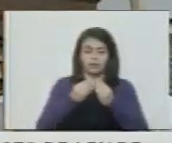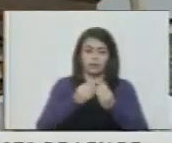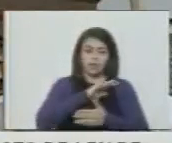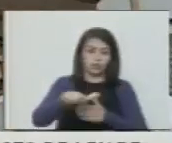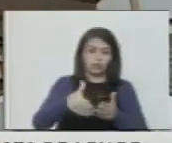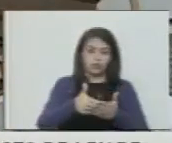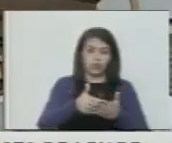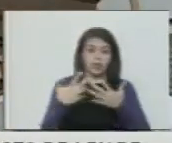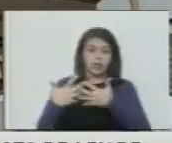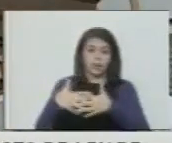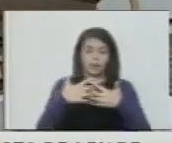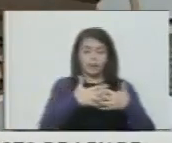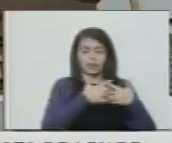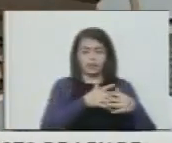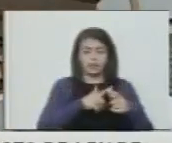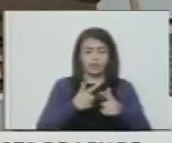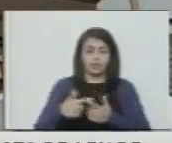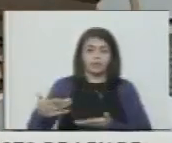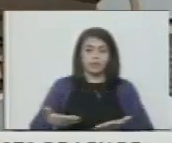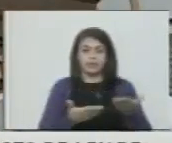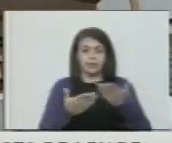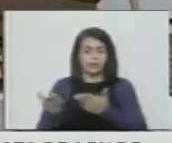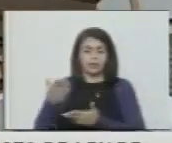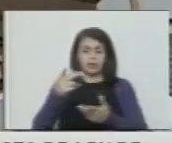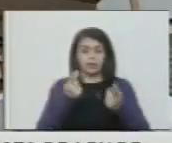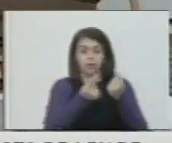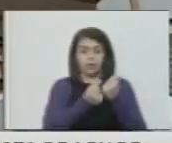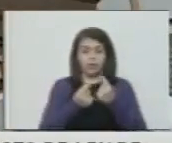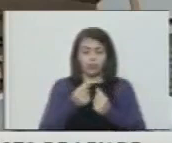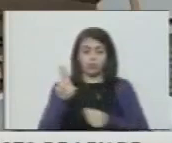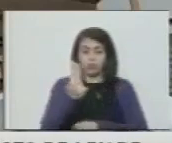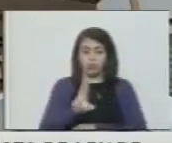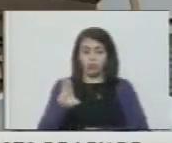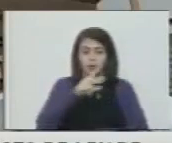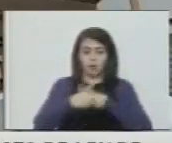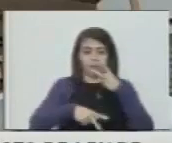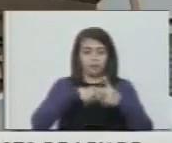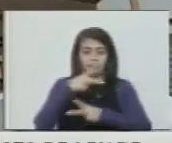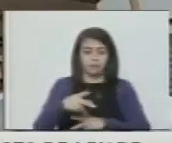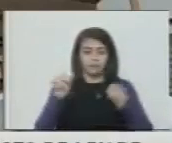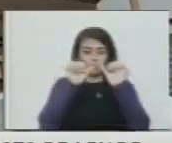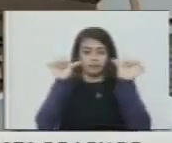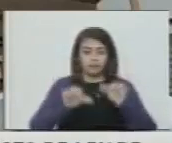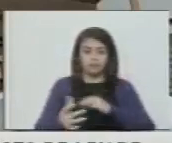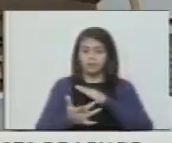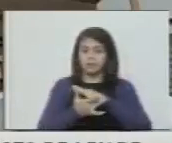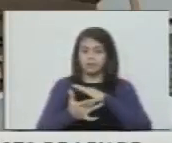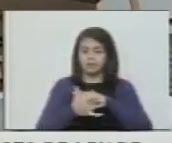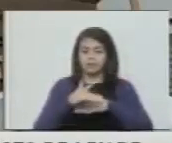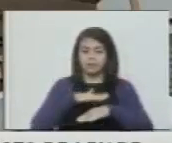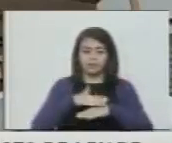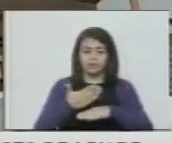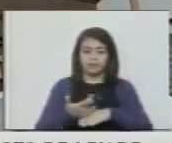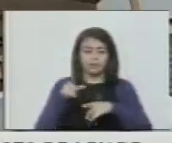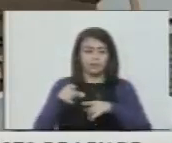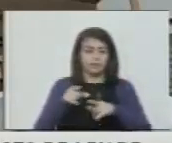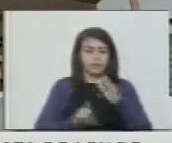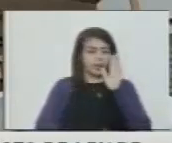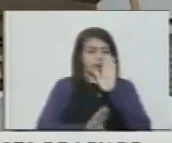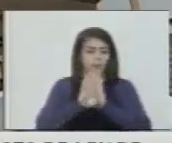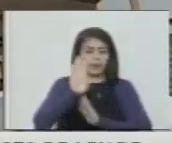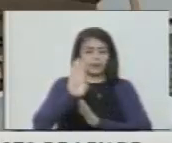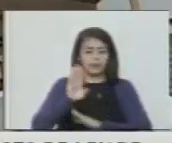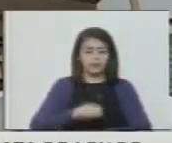todas aquellas empresas de servicios financieros que utilizan procesos y sistemas tecnológicos de